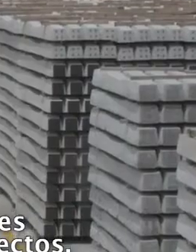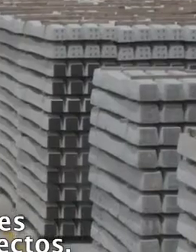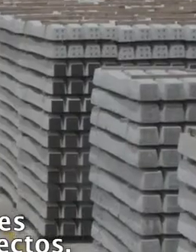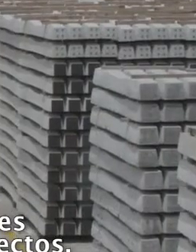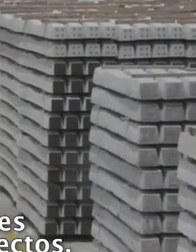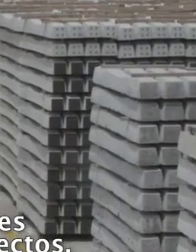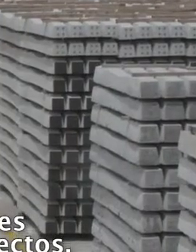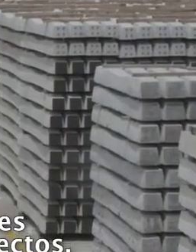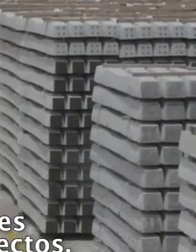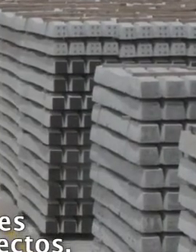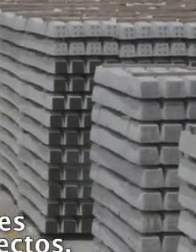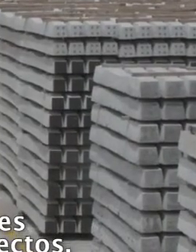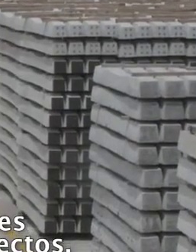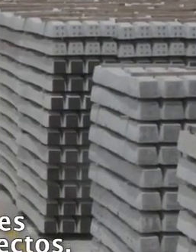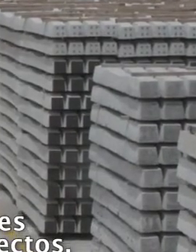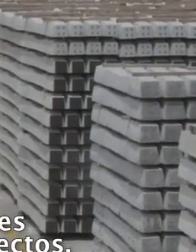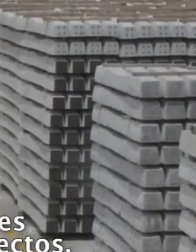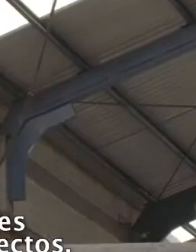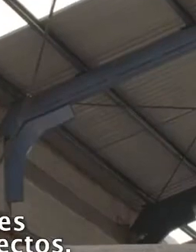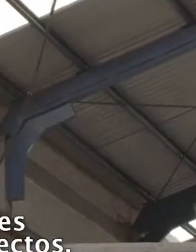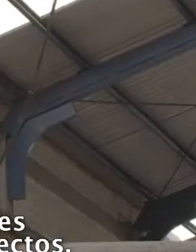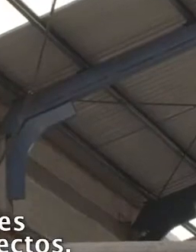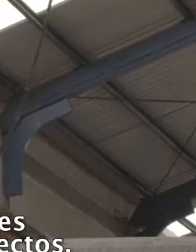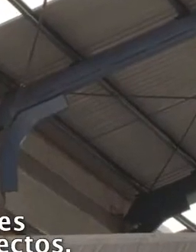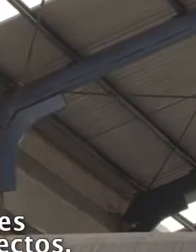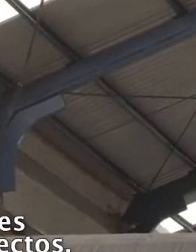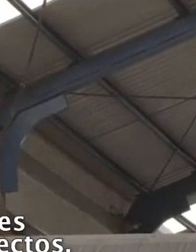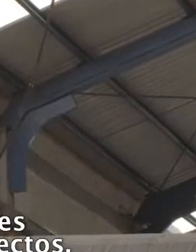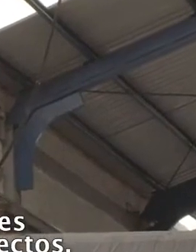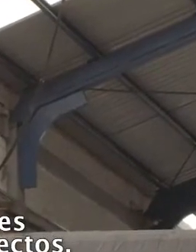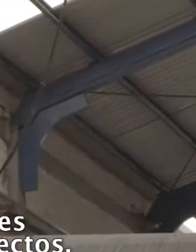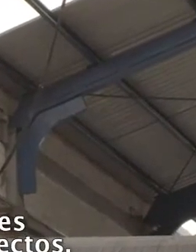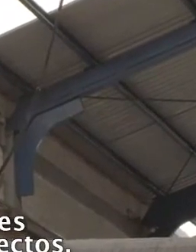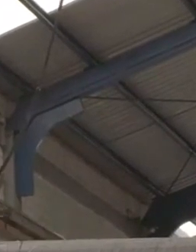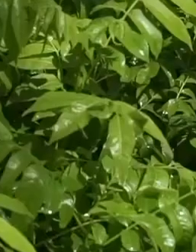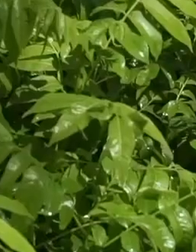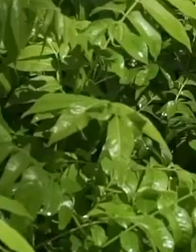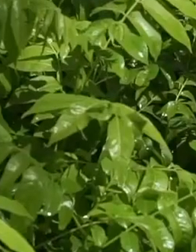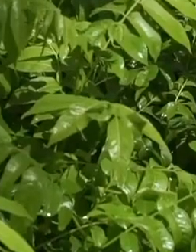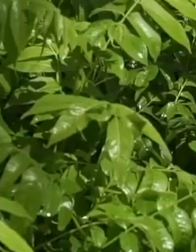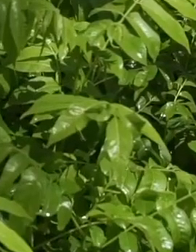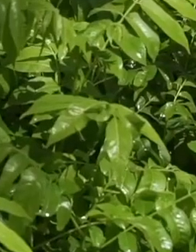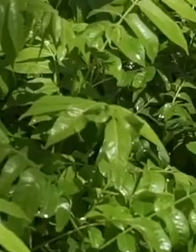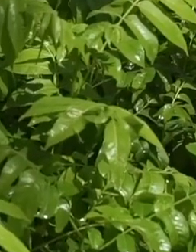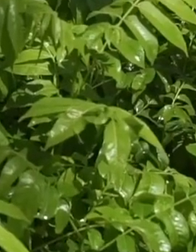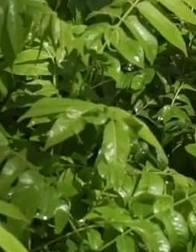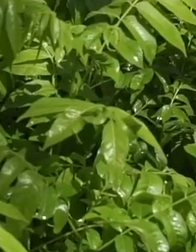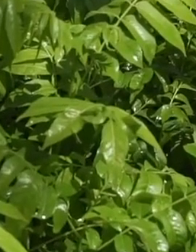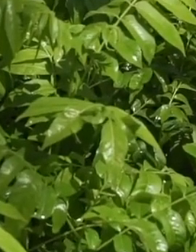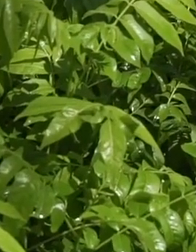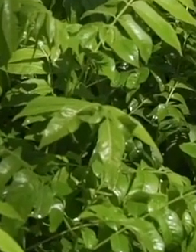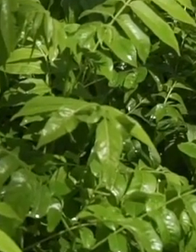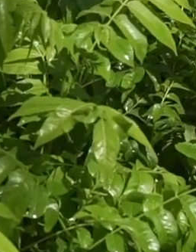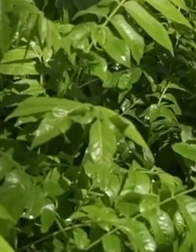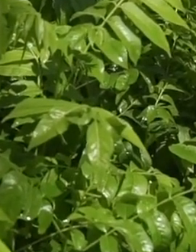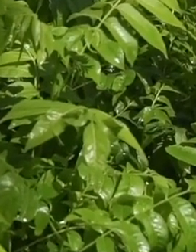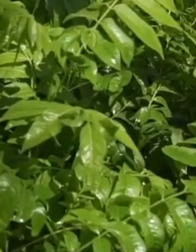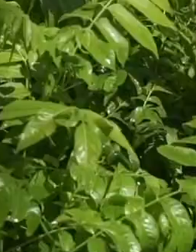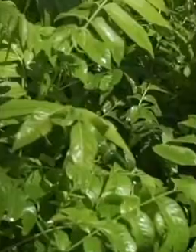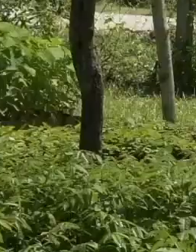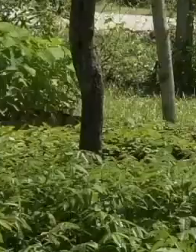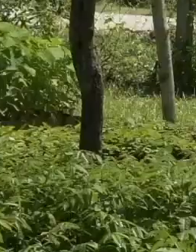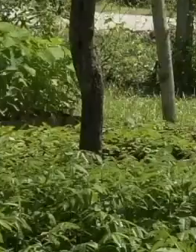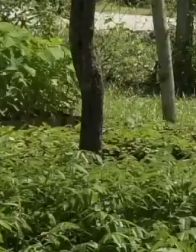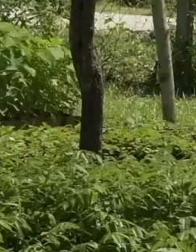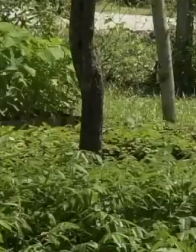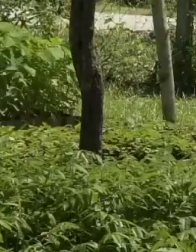a 75.580 y genera 1.000 empleos directos. En el tramo 3, completamos el rescate de flora y